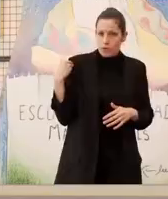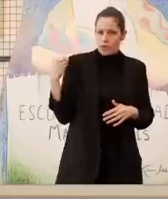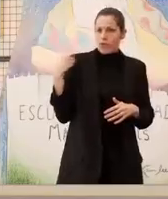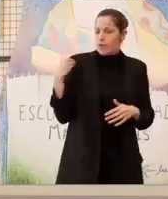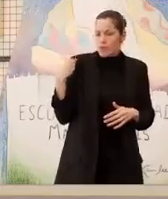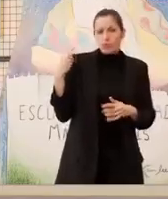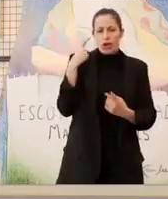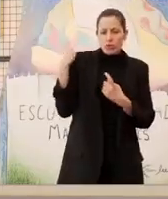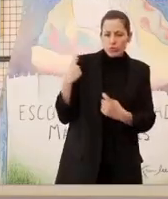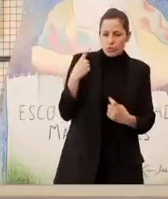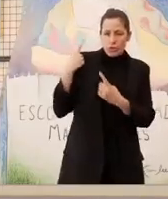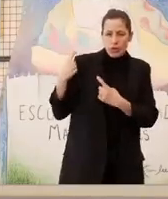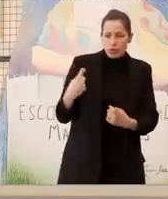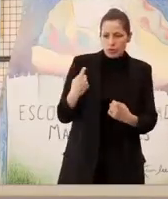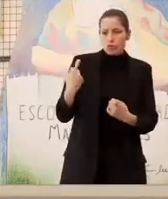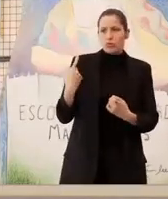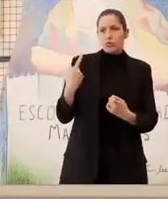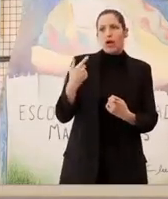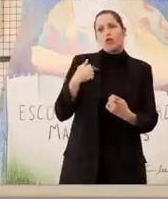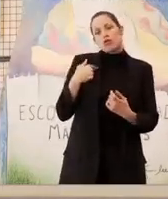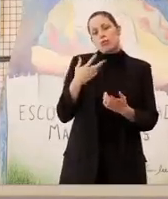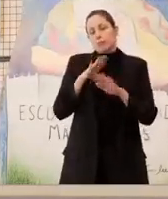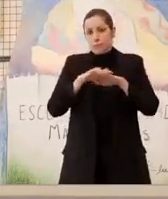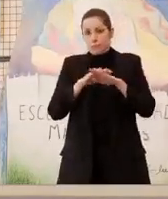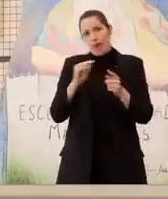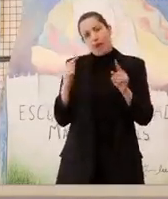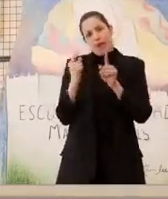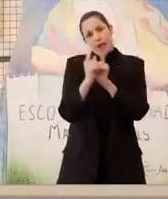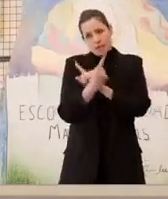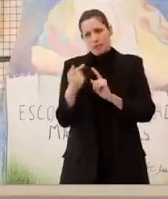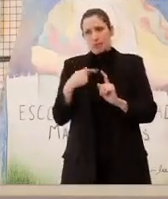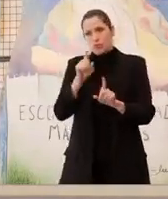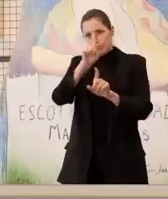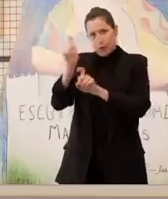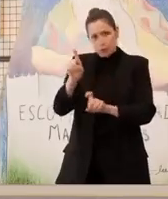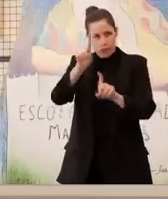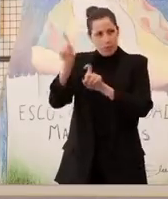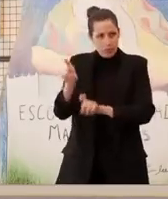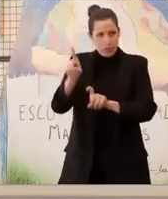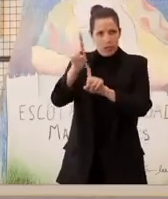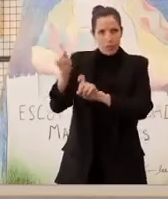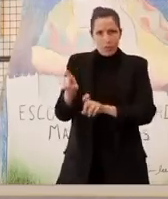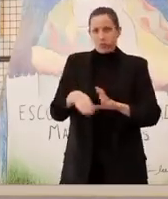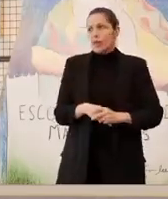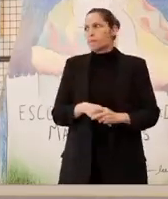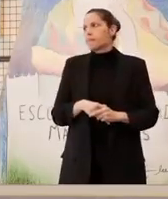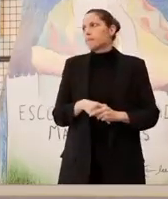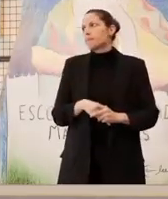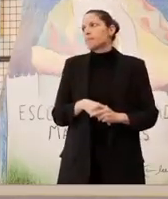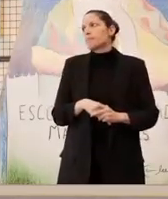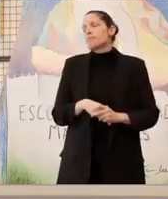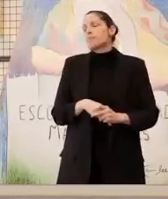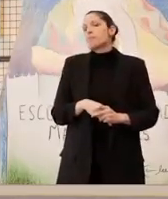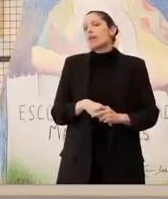todo dándole trabajo no continuamente un agradecimiento infinito a las ponentes